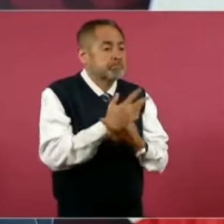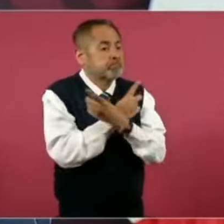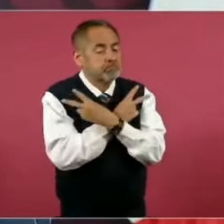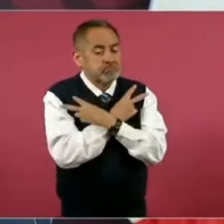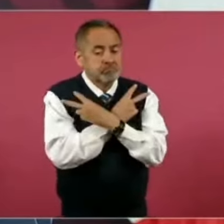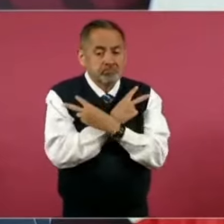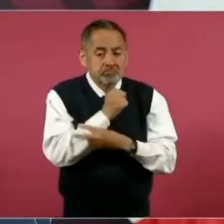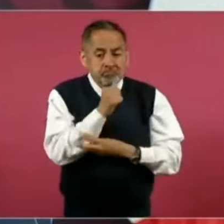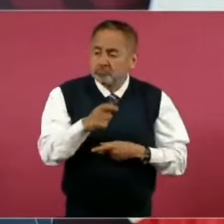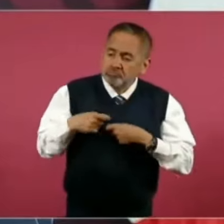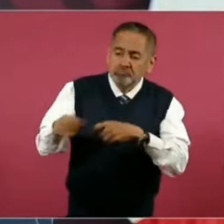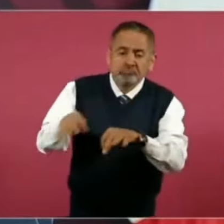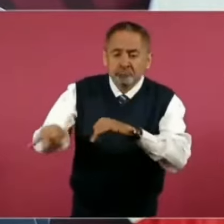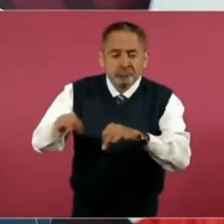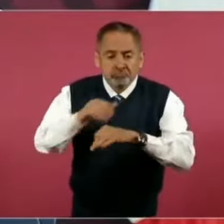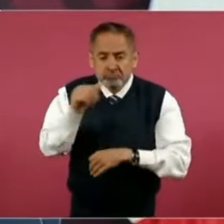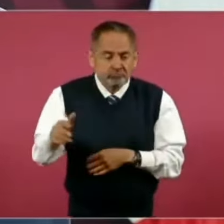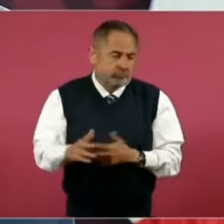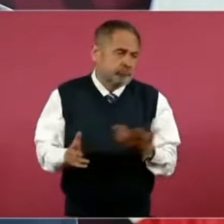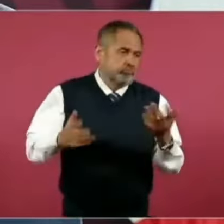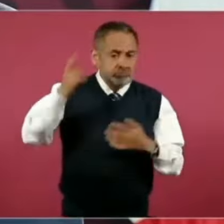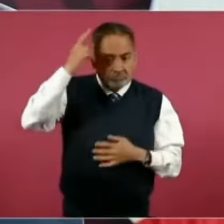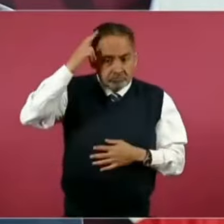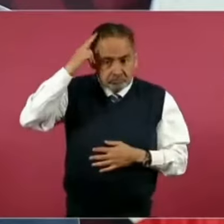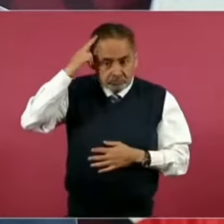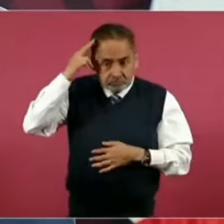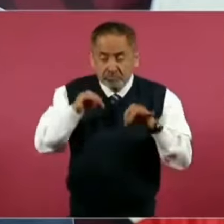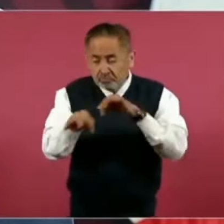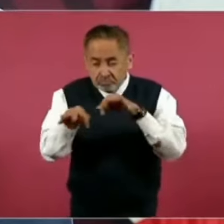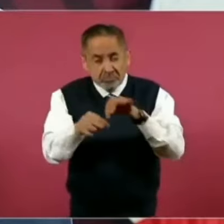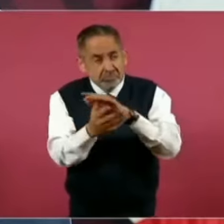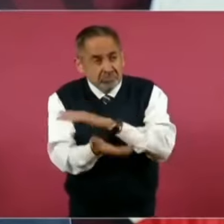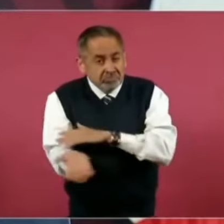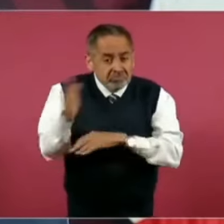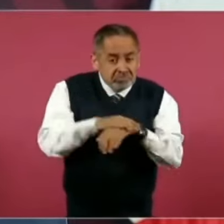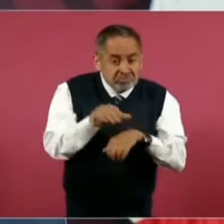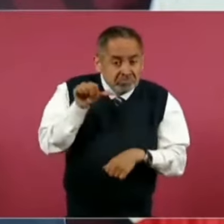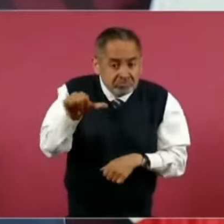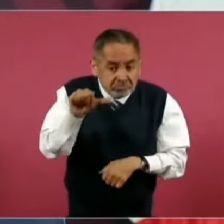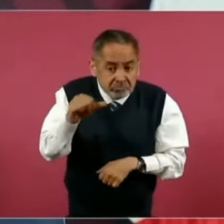de Porfirio Díaz, era trabajar 16 horas diarias